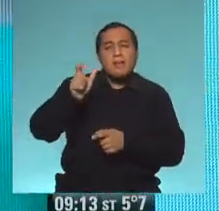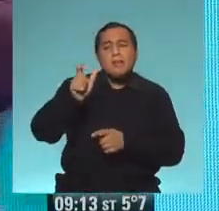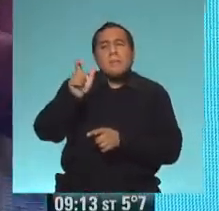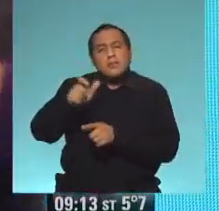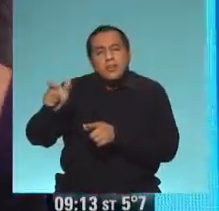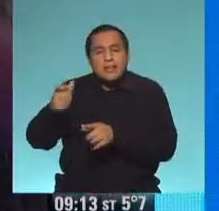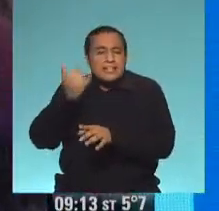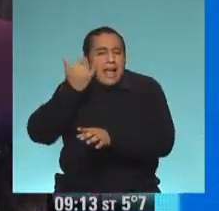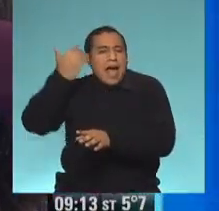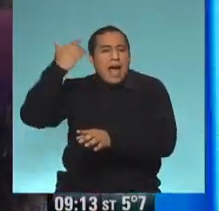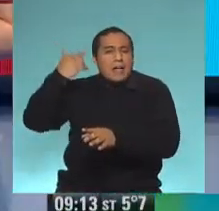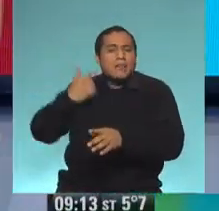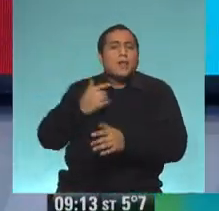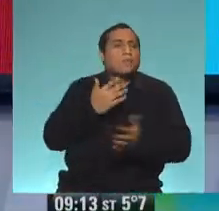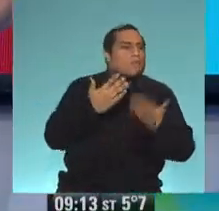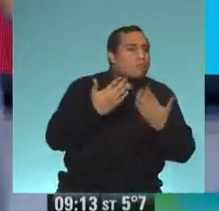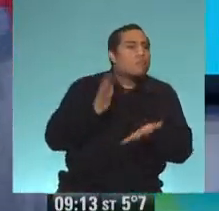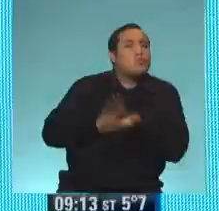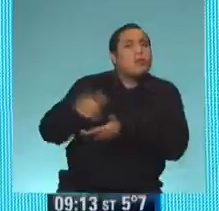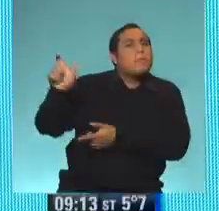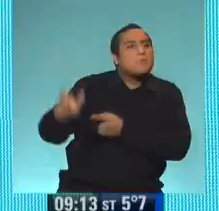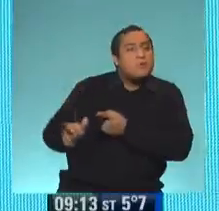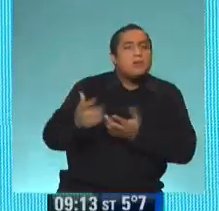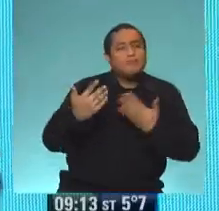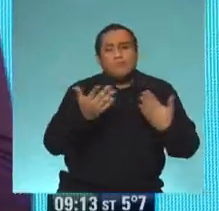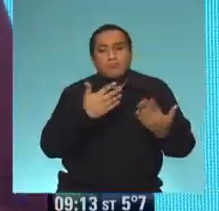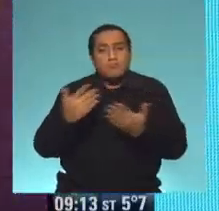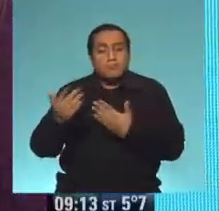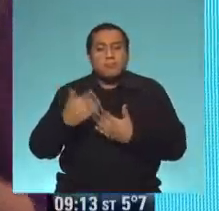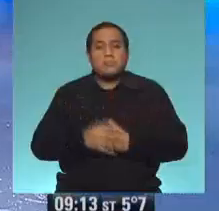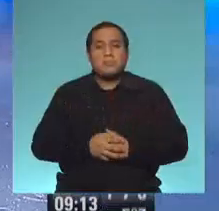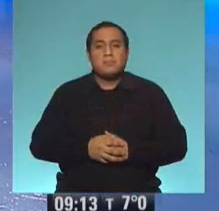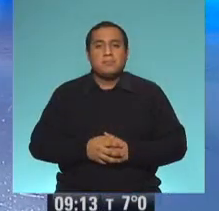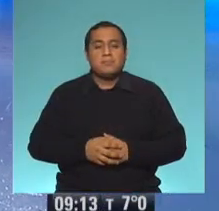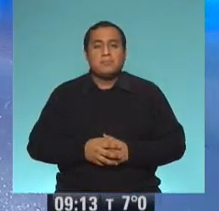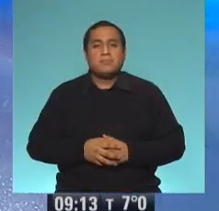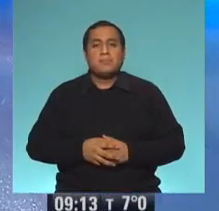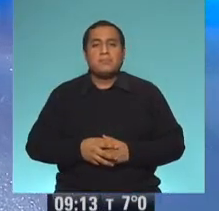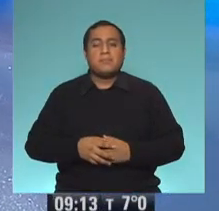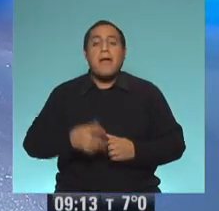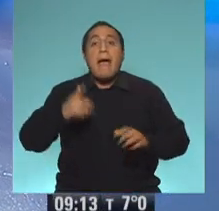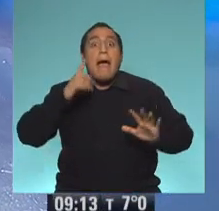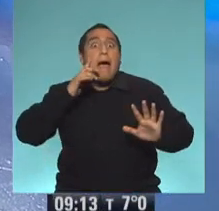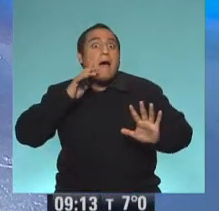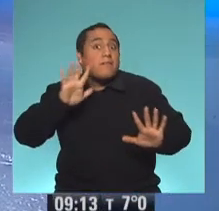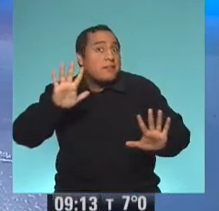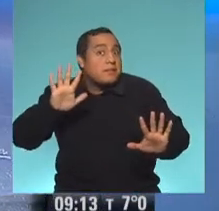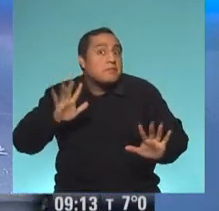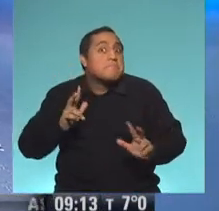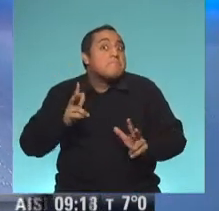habíamos empezado a hablar de ellos. A ver. Estás enigmática hoy. Estás enigmática. A ver. Misterio.